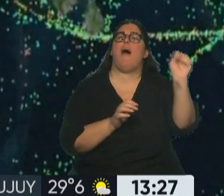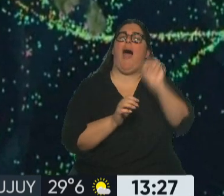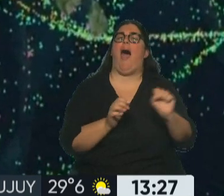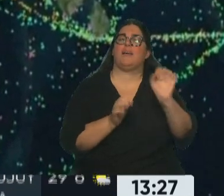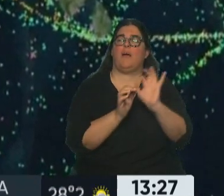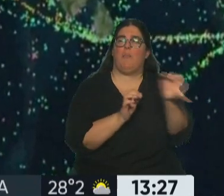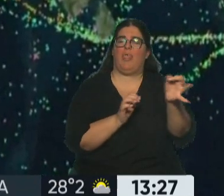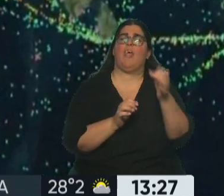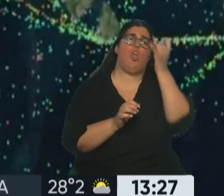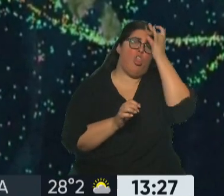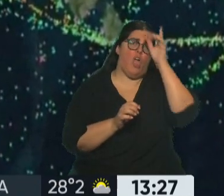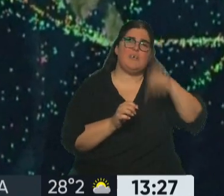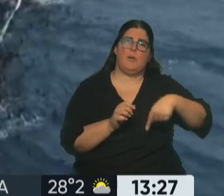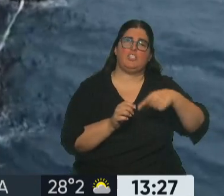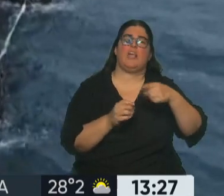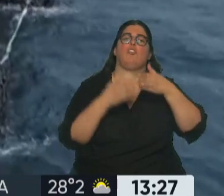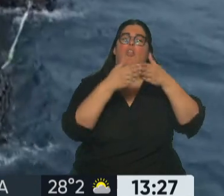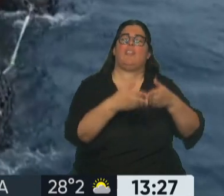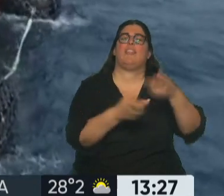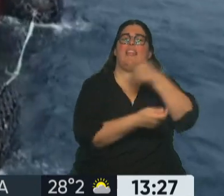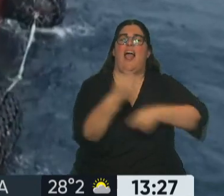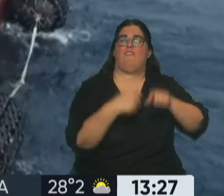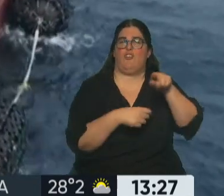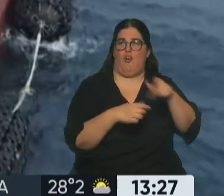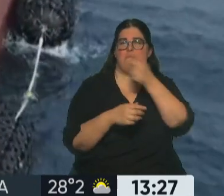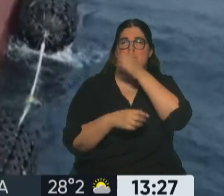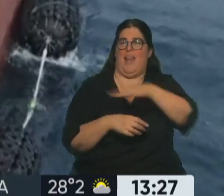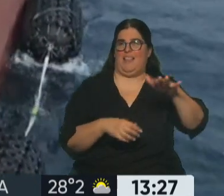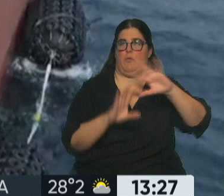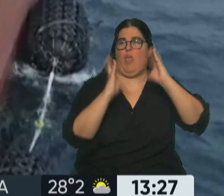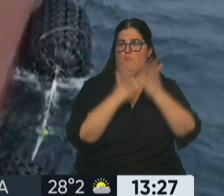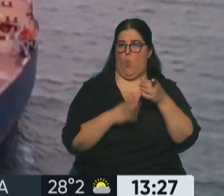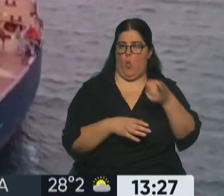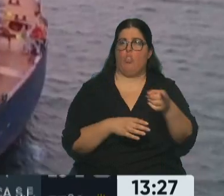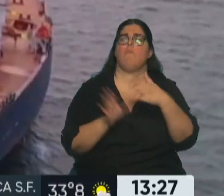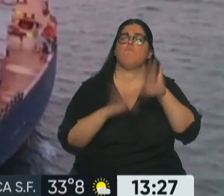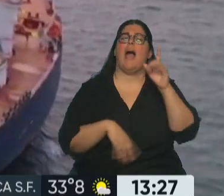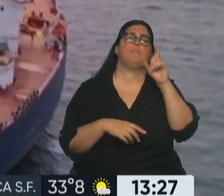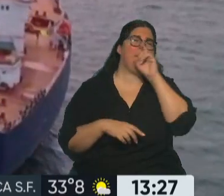12 del tráfico marítimo mundial en especial el transporte de petróleo